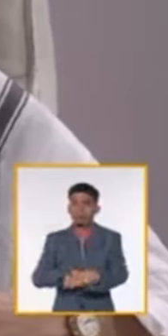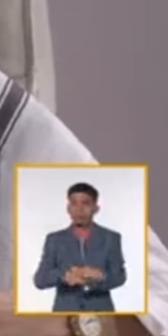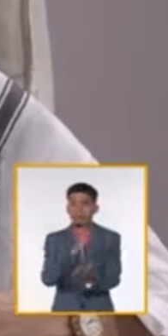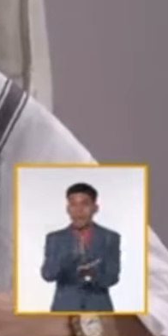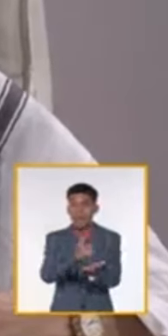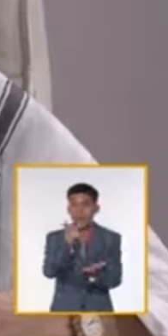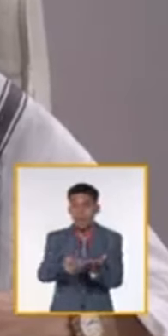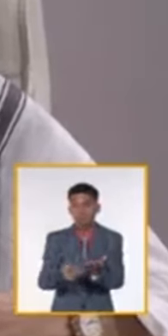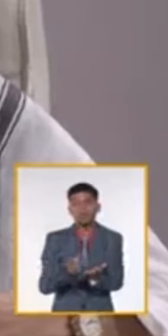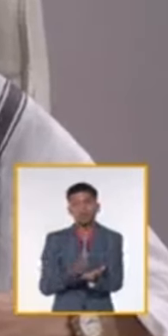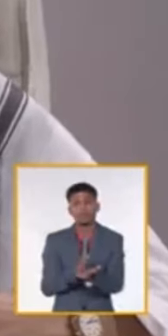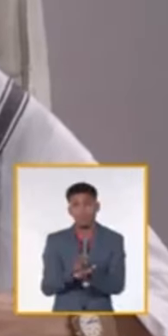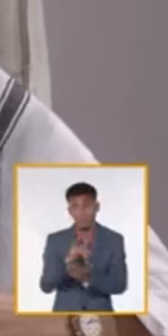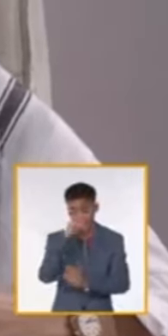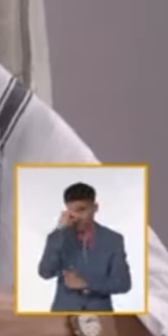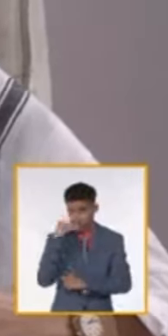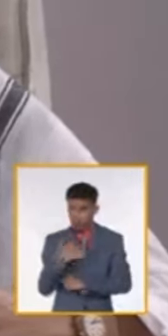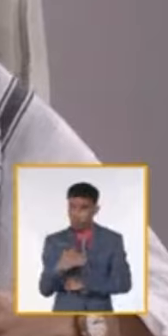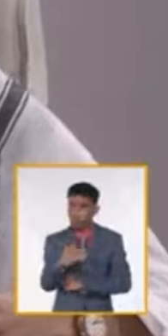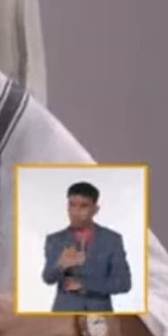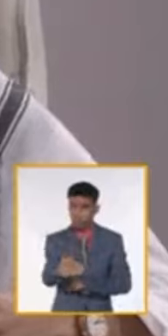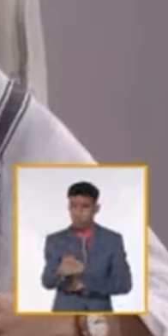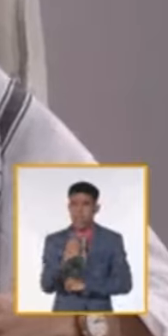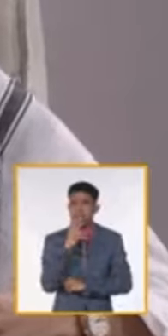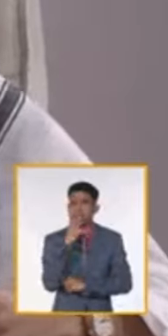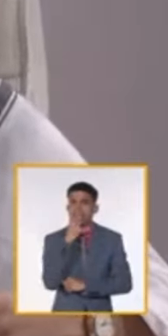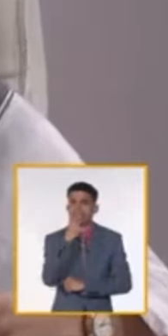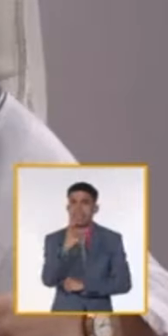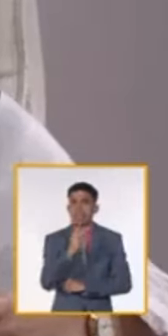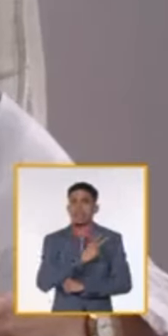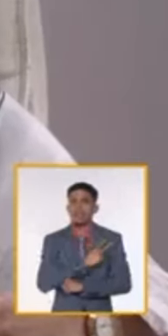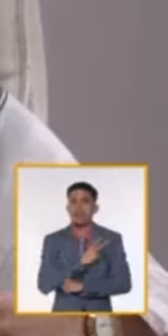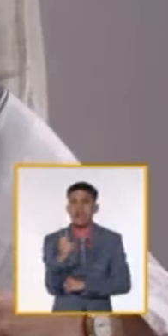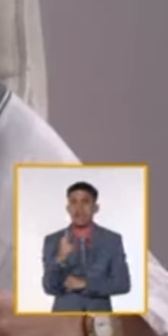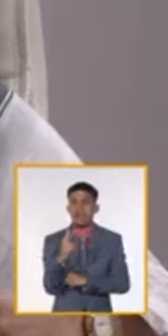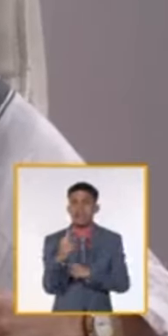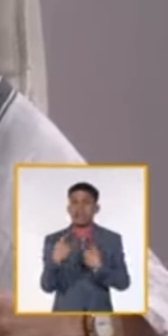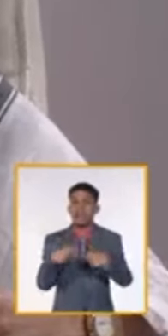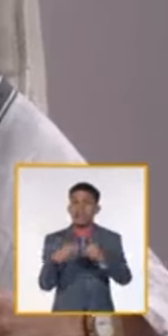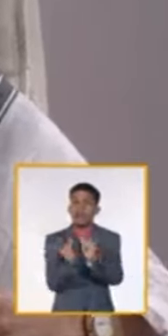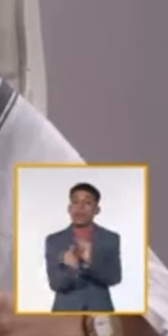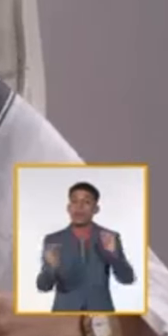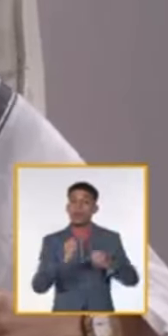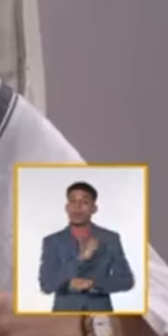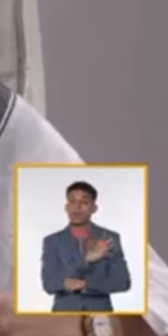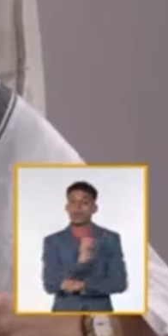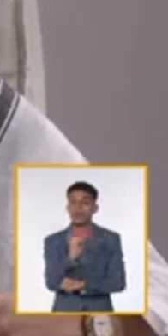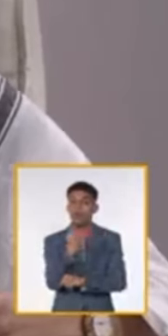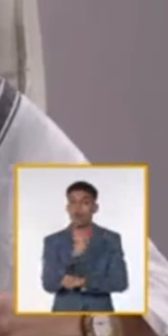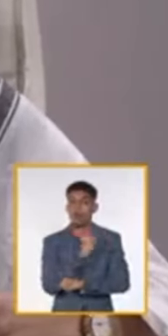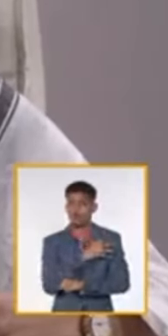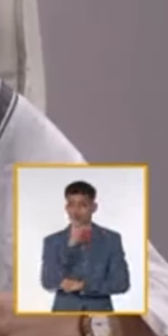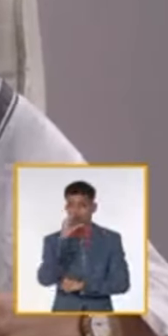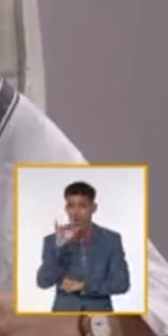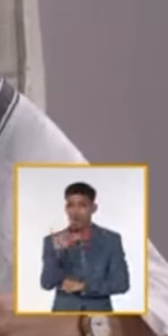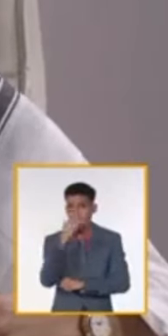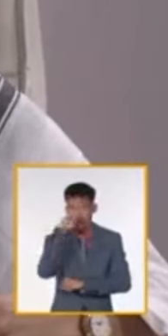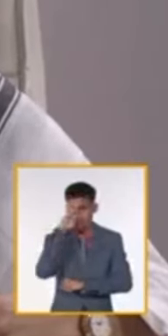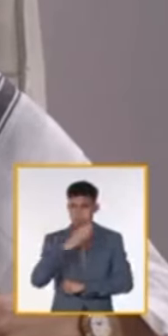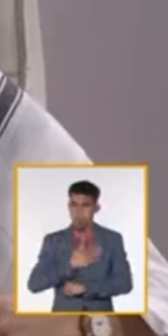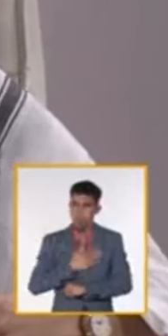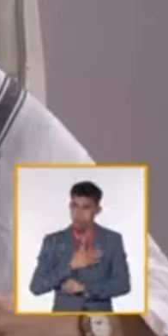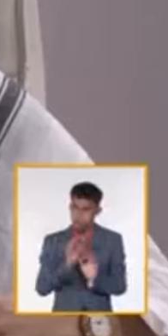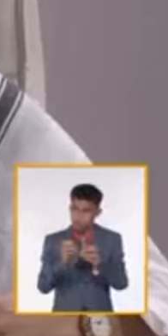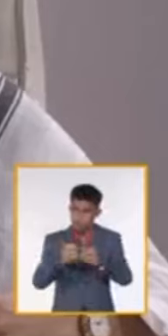a seguirse alzando su voz. Y no es solamente la causa palestina, es la causa cubana y todas las